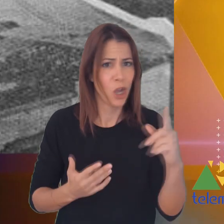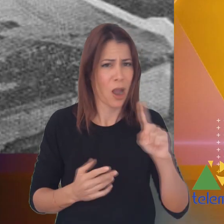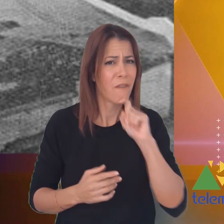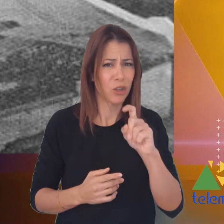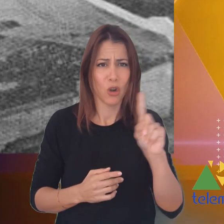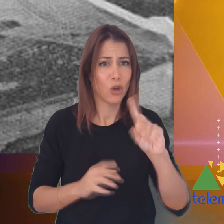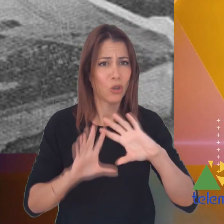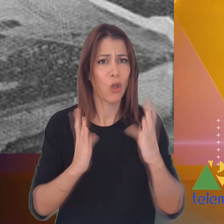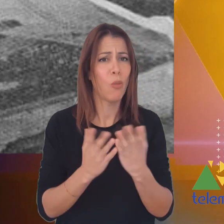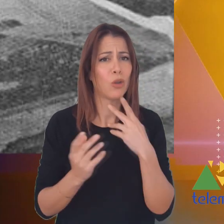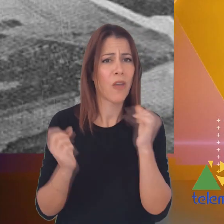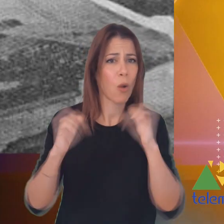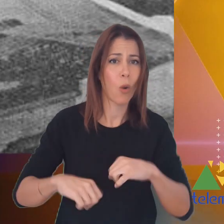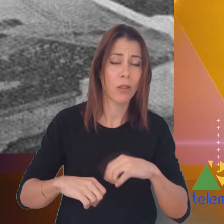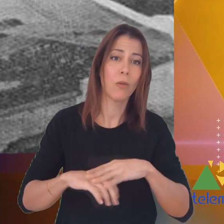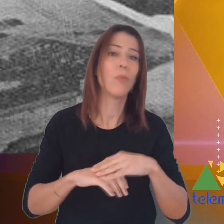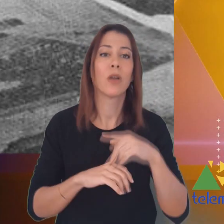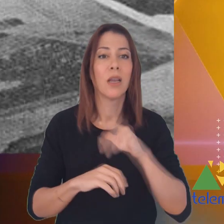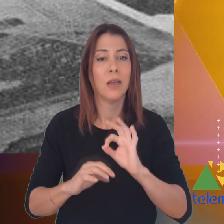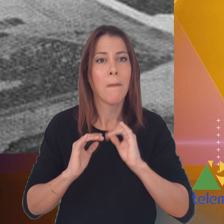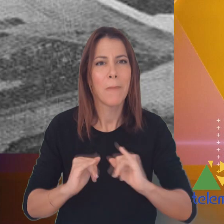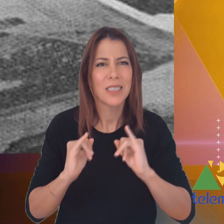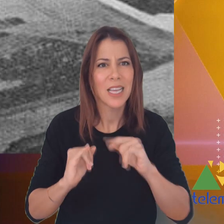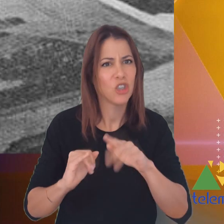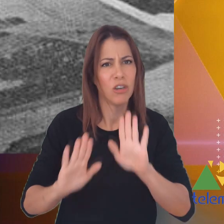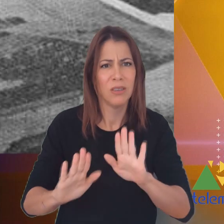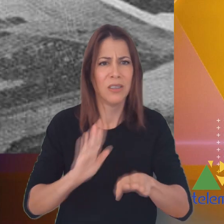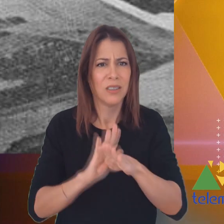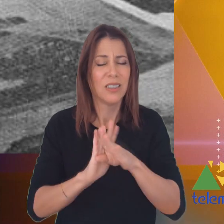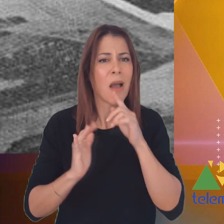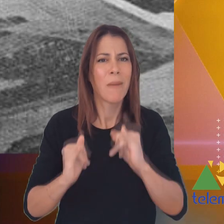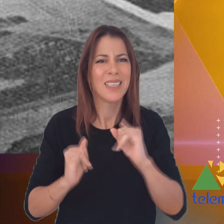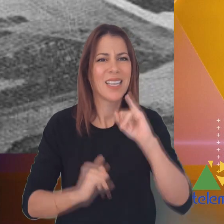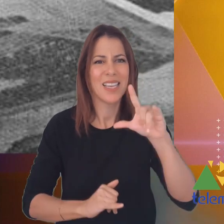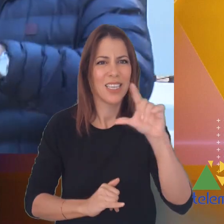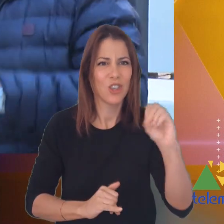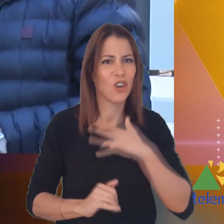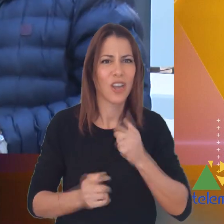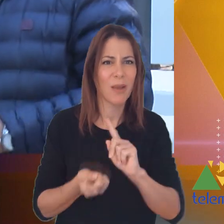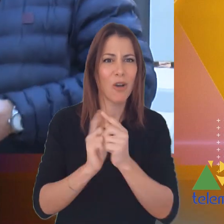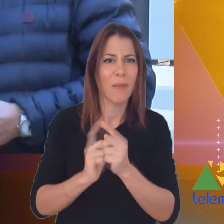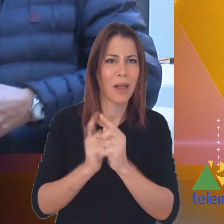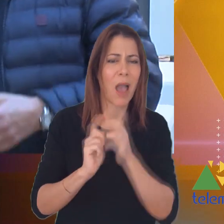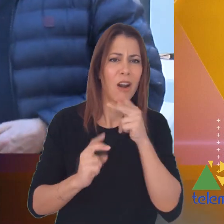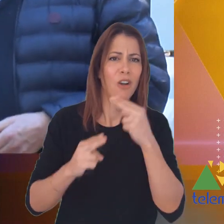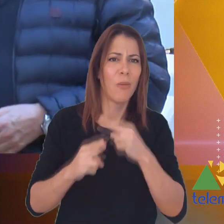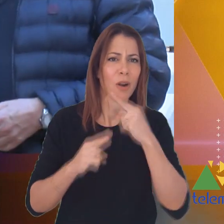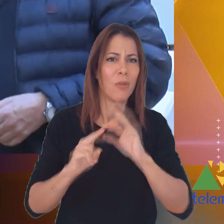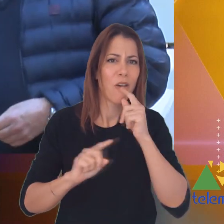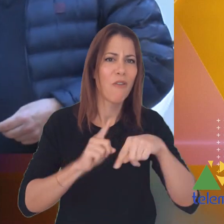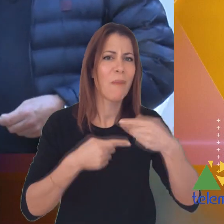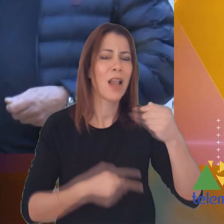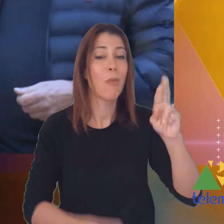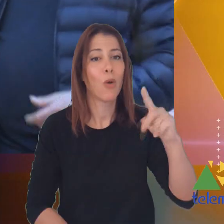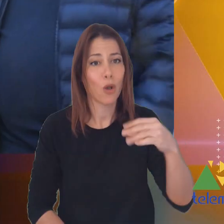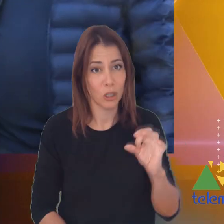acuerdo, evidentemente, porque si esto era el paseillo, que hay que dejarlo llamado de ser paseillo, y no vamos a ponerle el nombre a la familia de los Burgos,